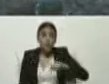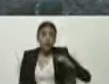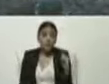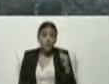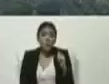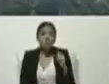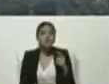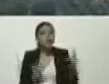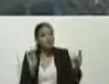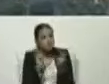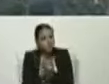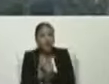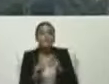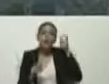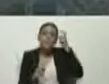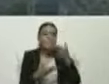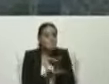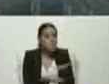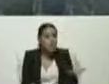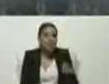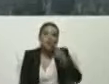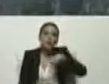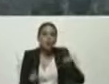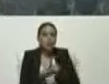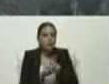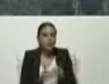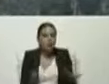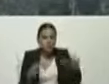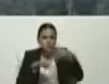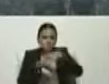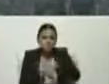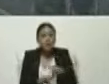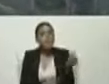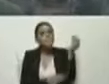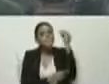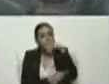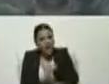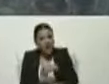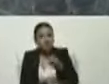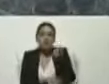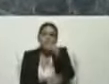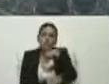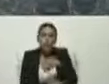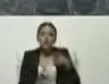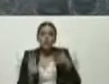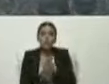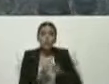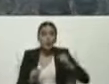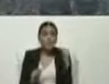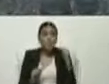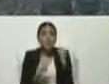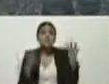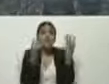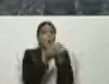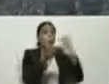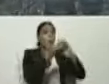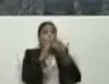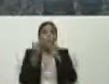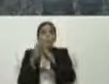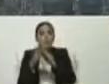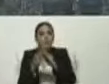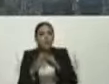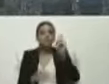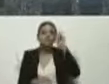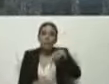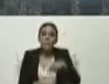pueblo. Debemos desarrollar aún más el concepto de la policía comunal, de